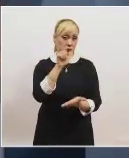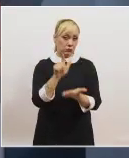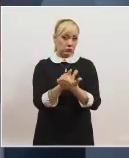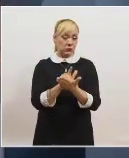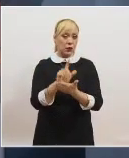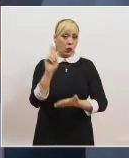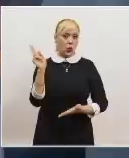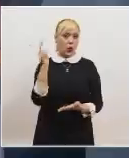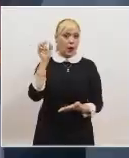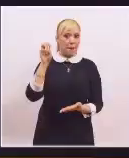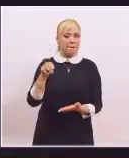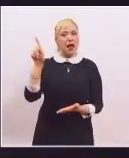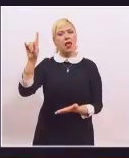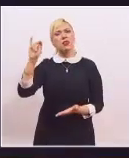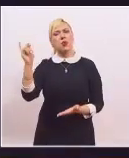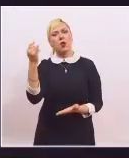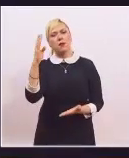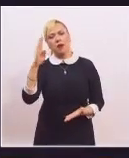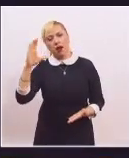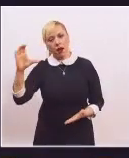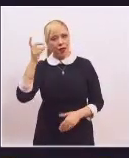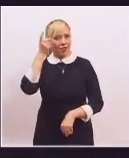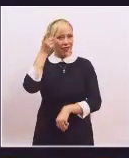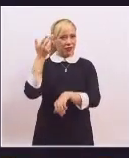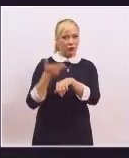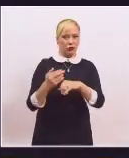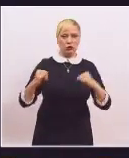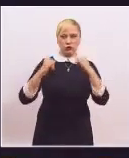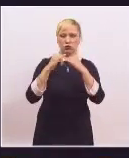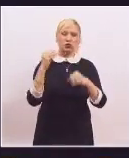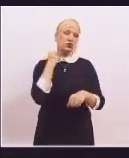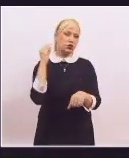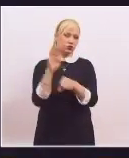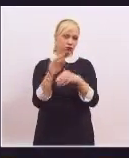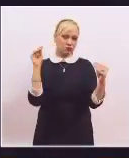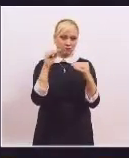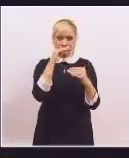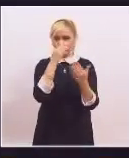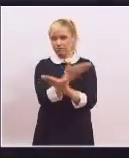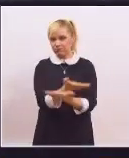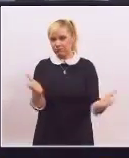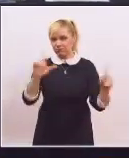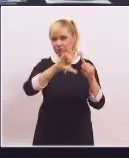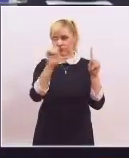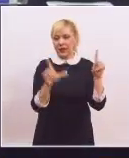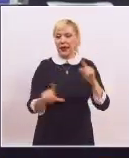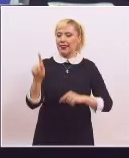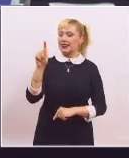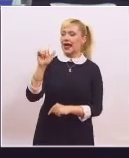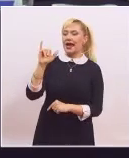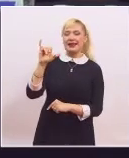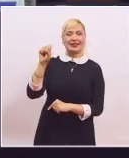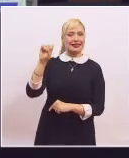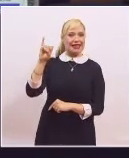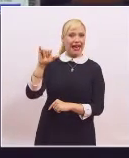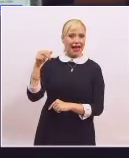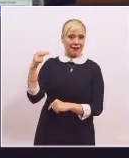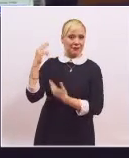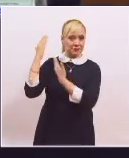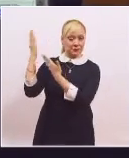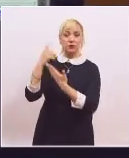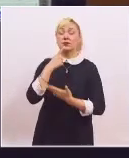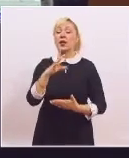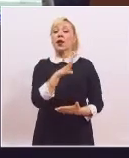Tijuana, Baja California. La directora de la Defensoría Pública Federal, Taisia Cruz Parcero, indicó que cuentan